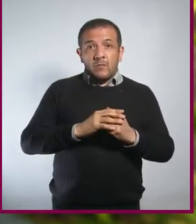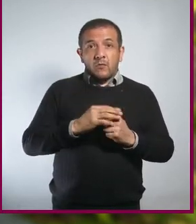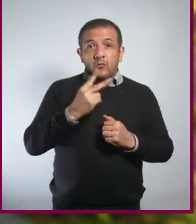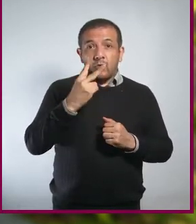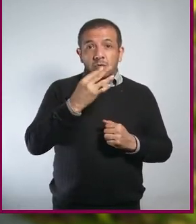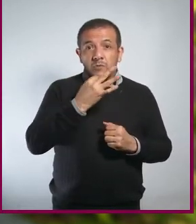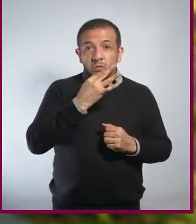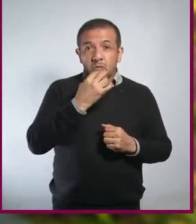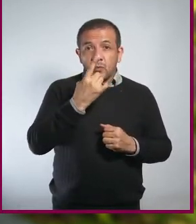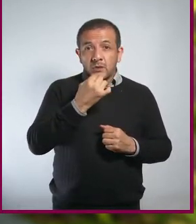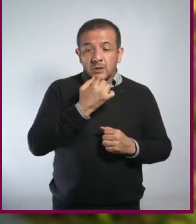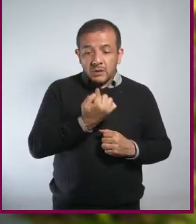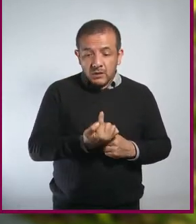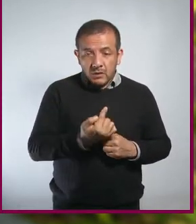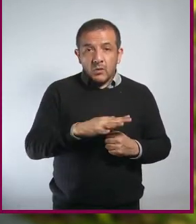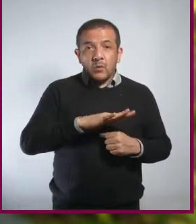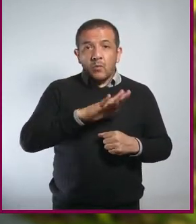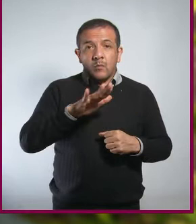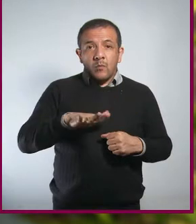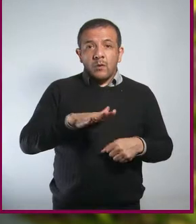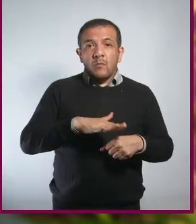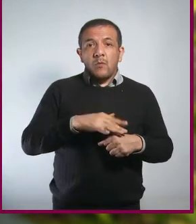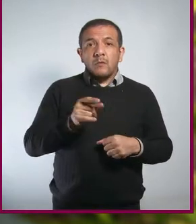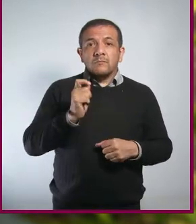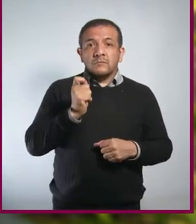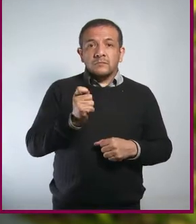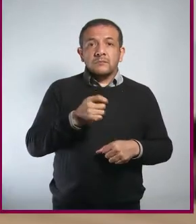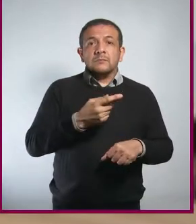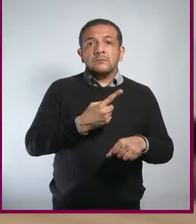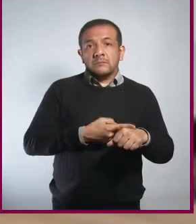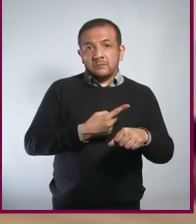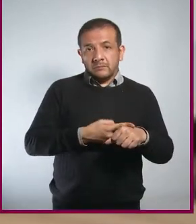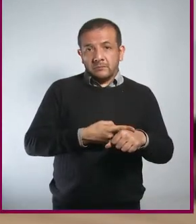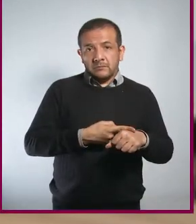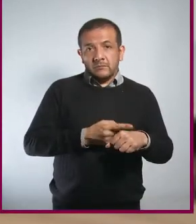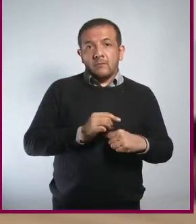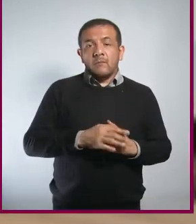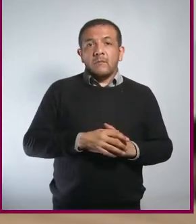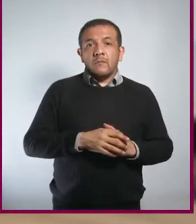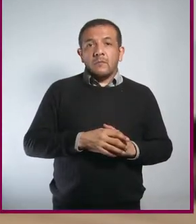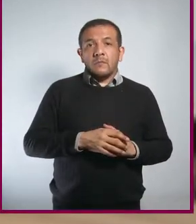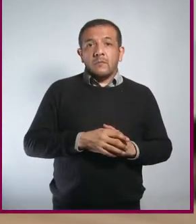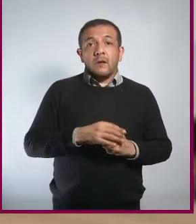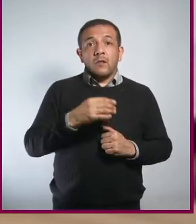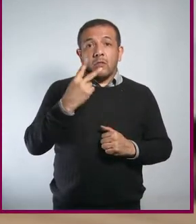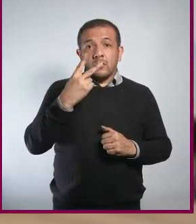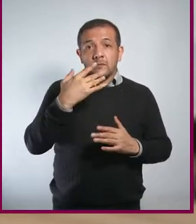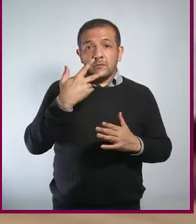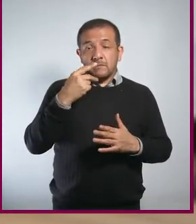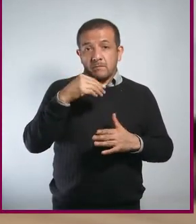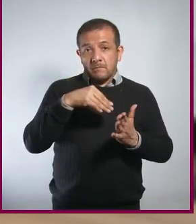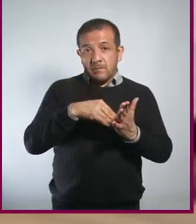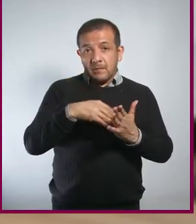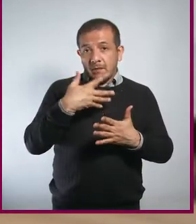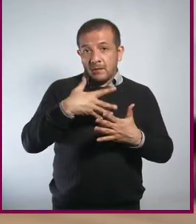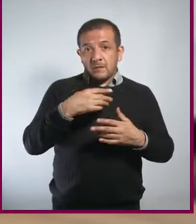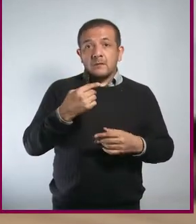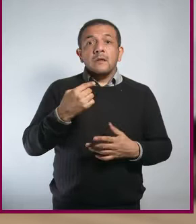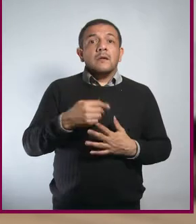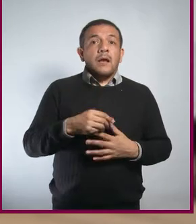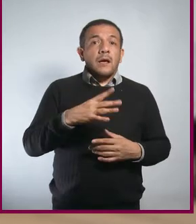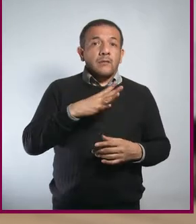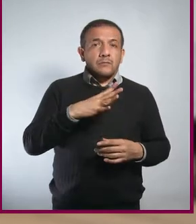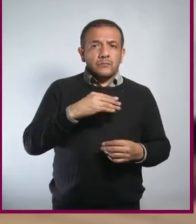minutos muere un niño a causa de esta enfermedad. En el 2015 hubo 212 millones de casos